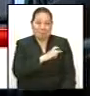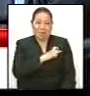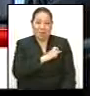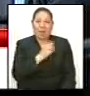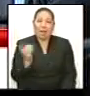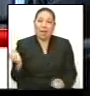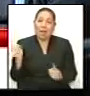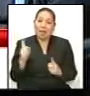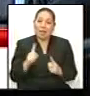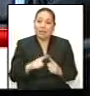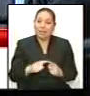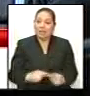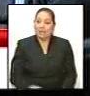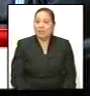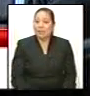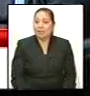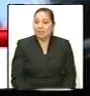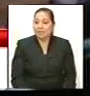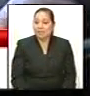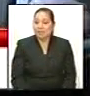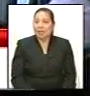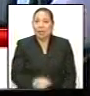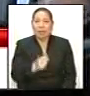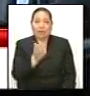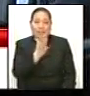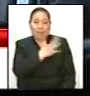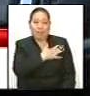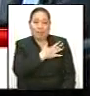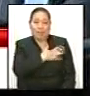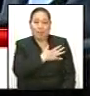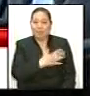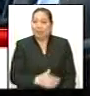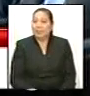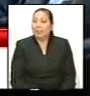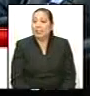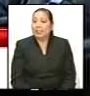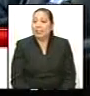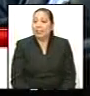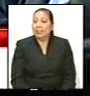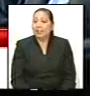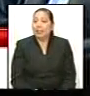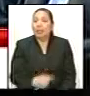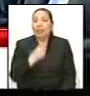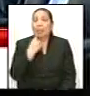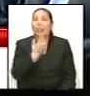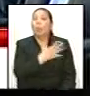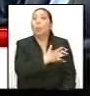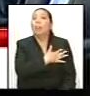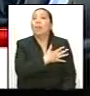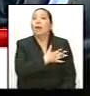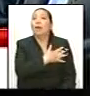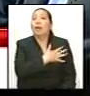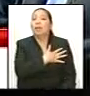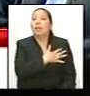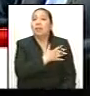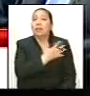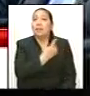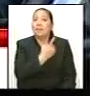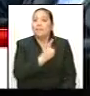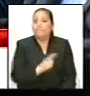hasta al quinto grado de secundaria, y